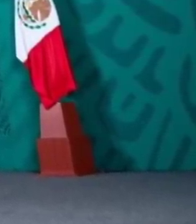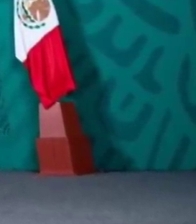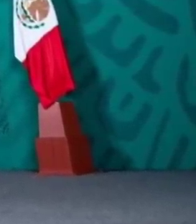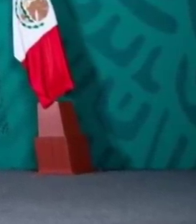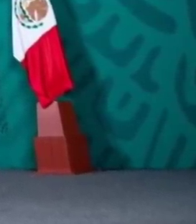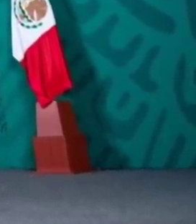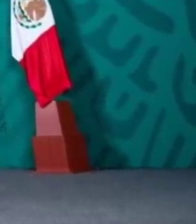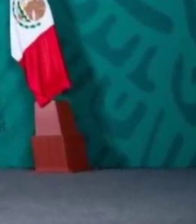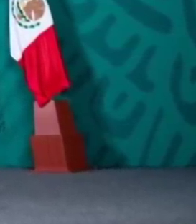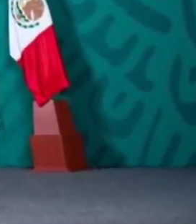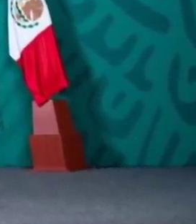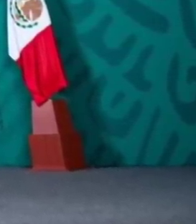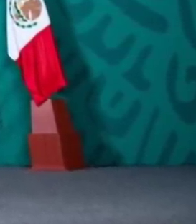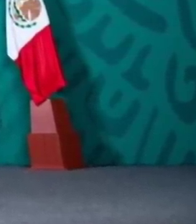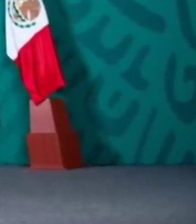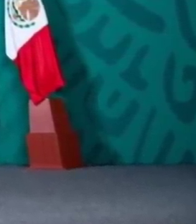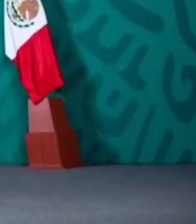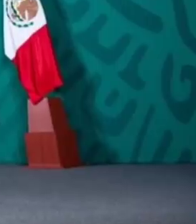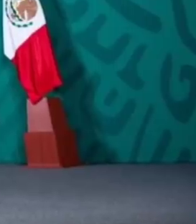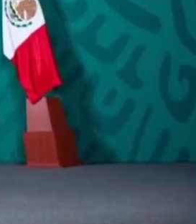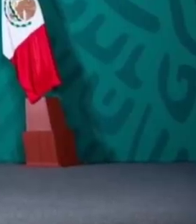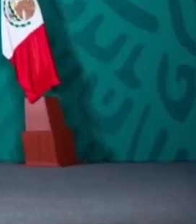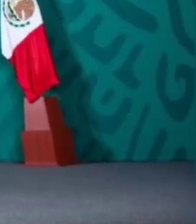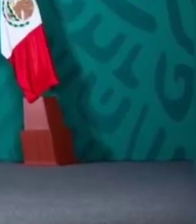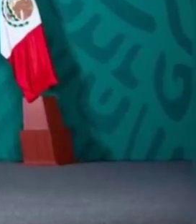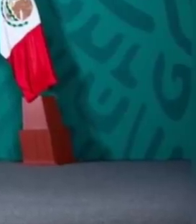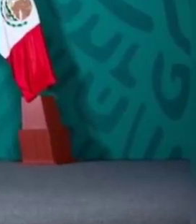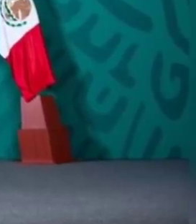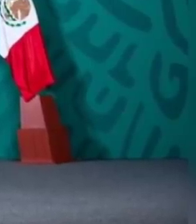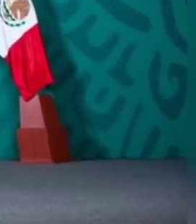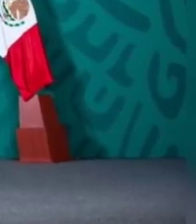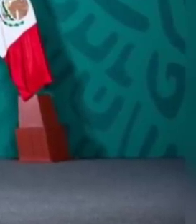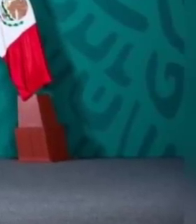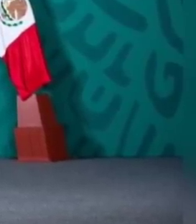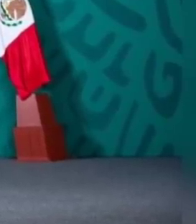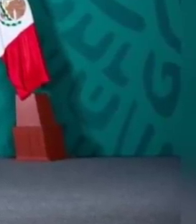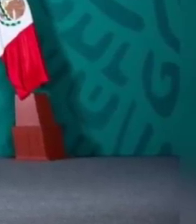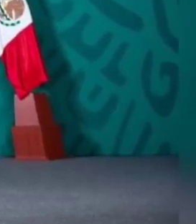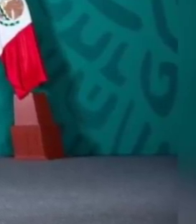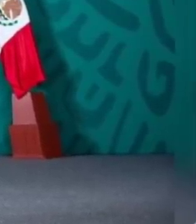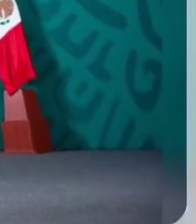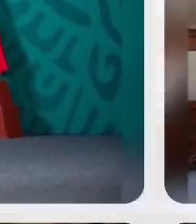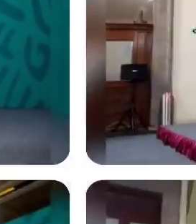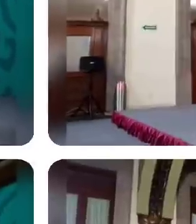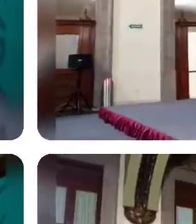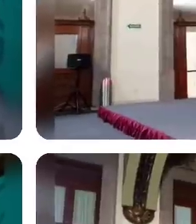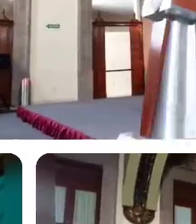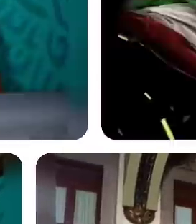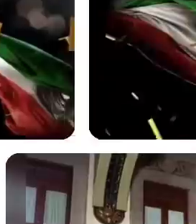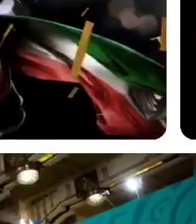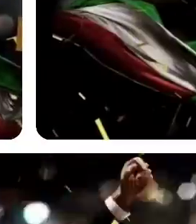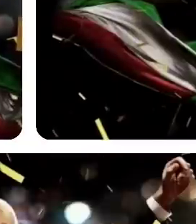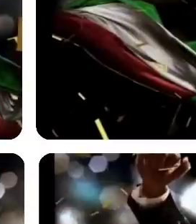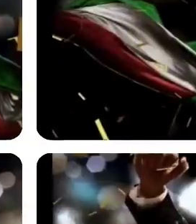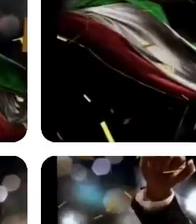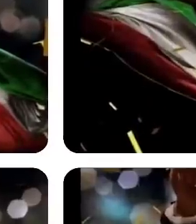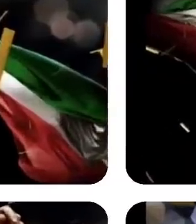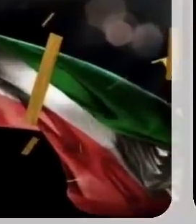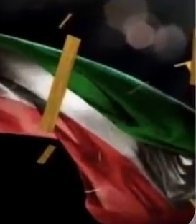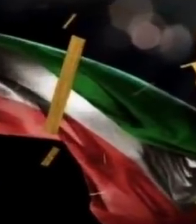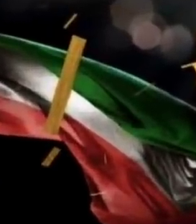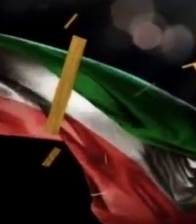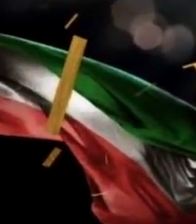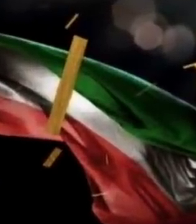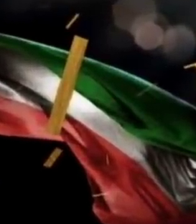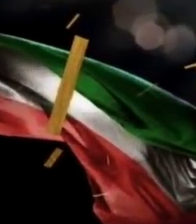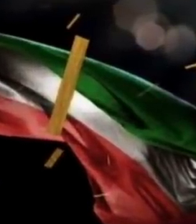redes sociales, ¿no? Porque lo que dice López Obrador en pocos minutos retumba en todo el mundo. Simplemente